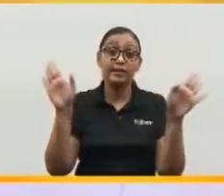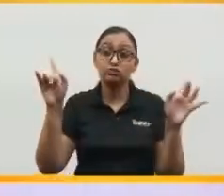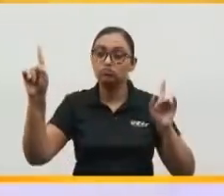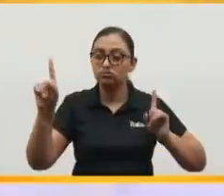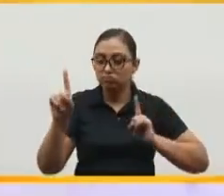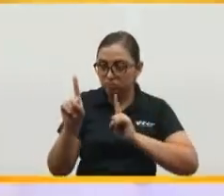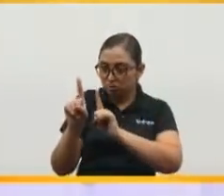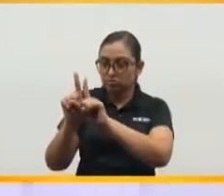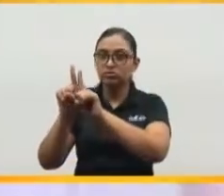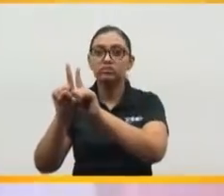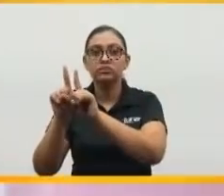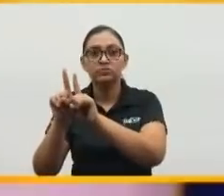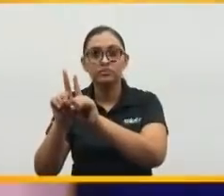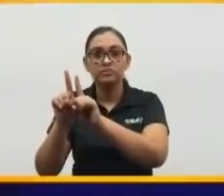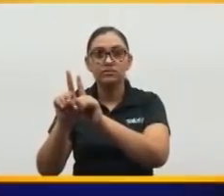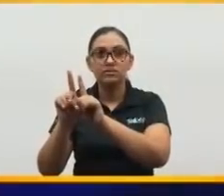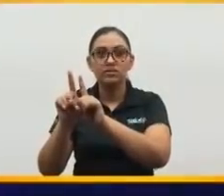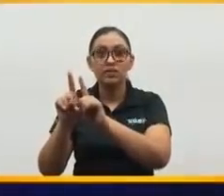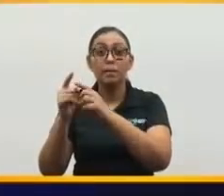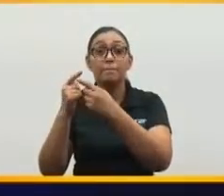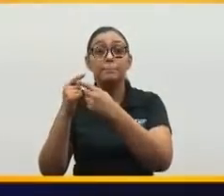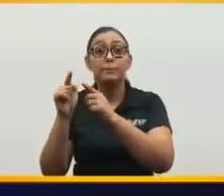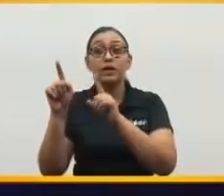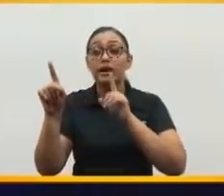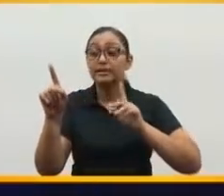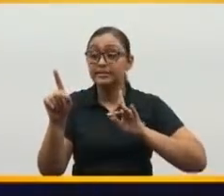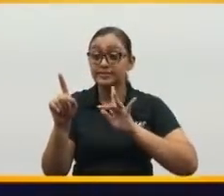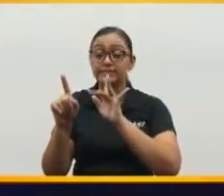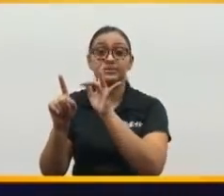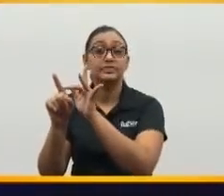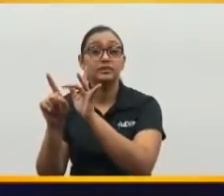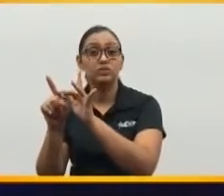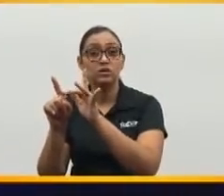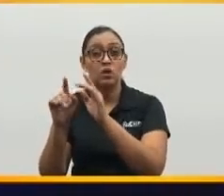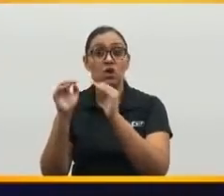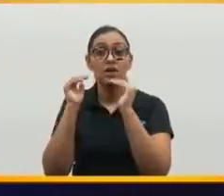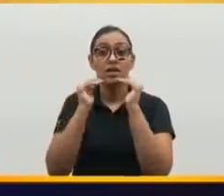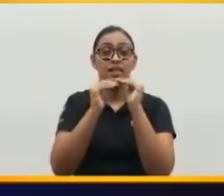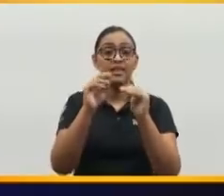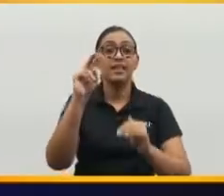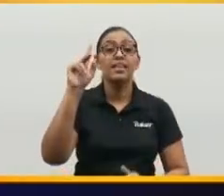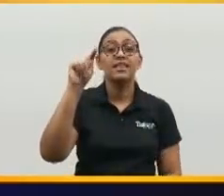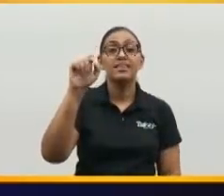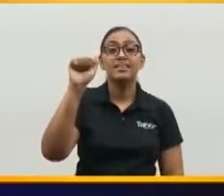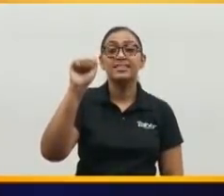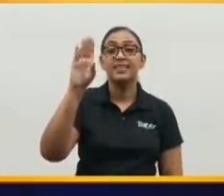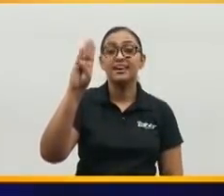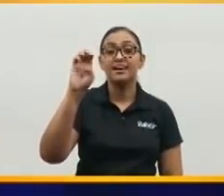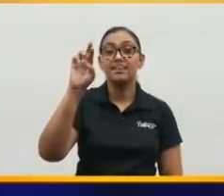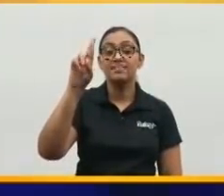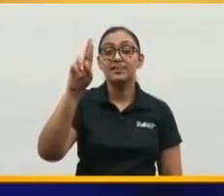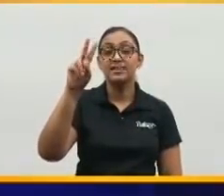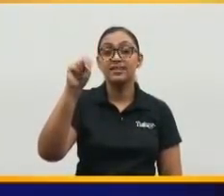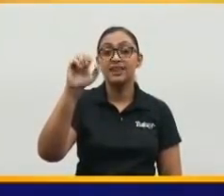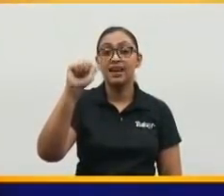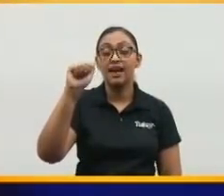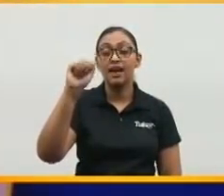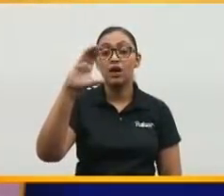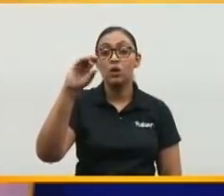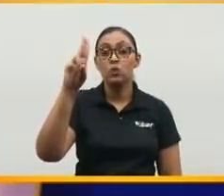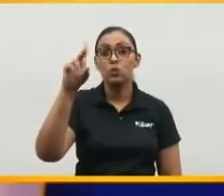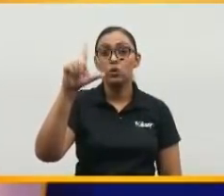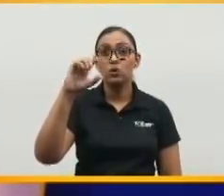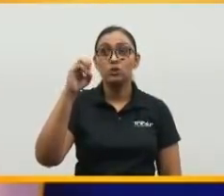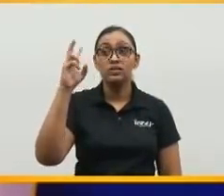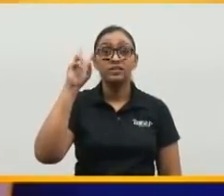nosotros es que tuvo cercanía con el tabernáculo. ¿Sabe qué significa tabernáculo? En punto de encuentro entre Dios y los